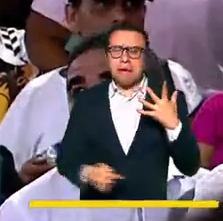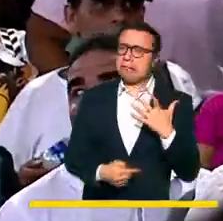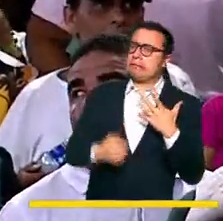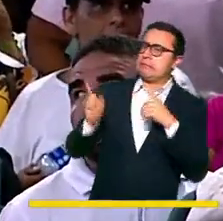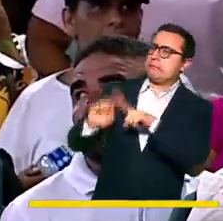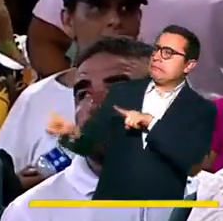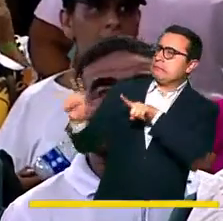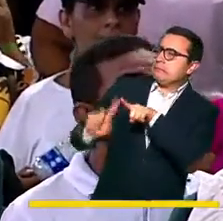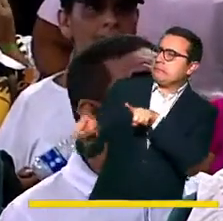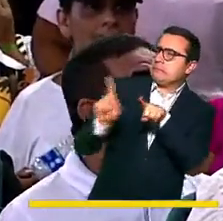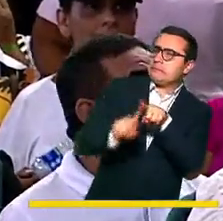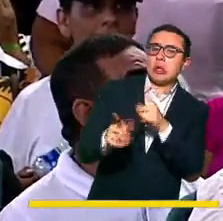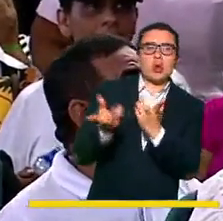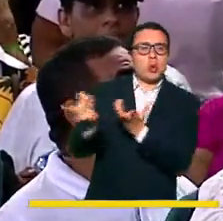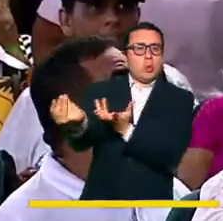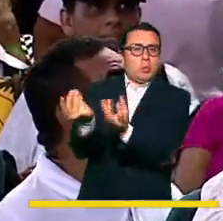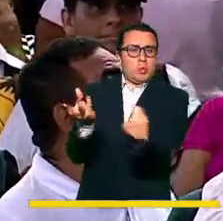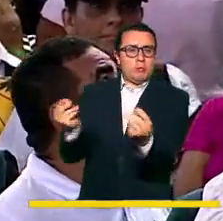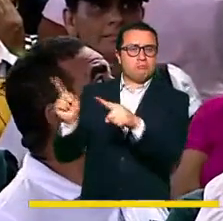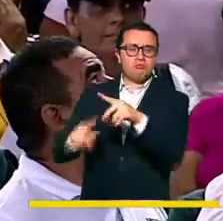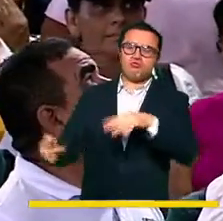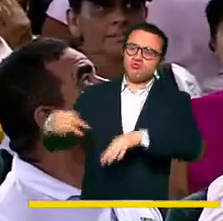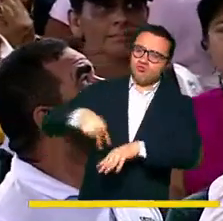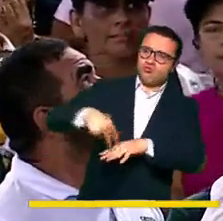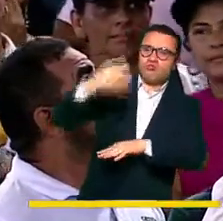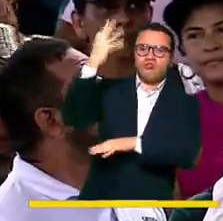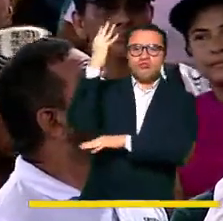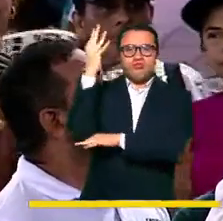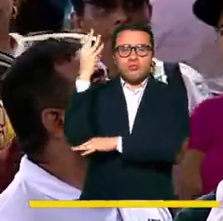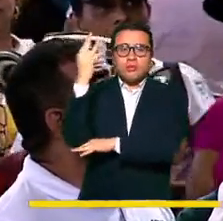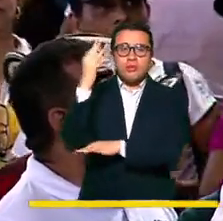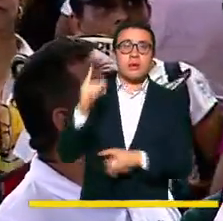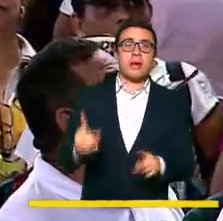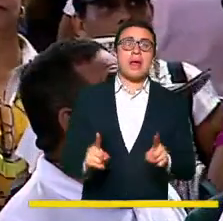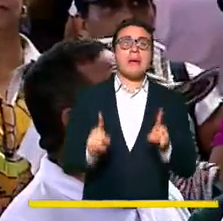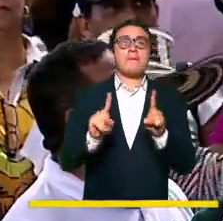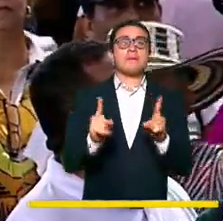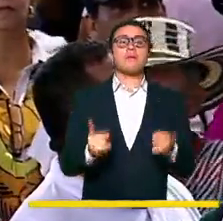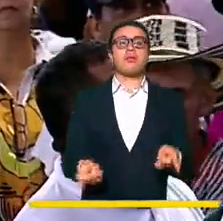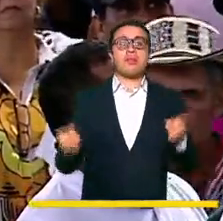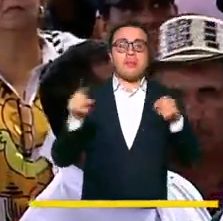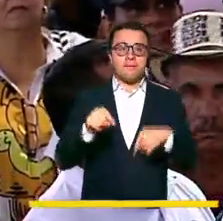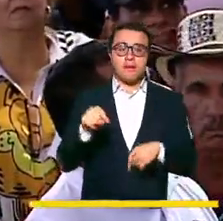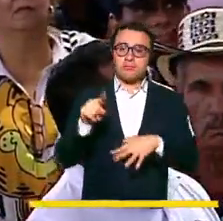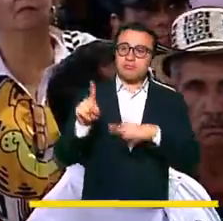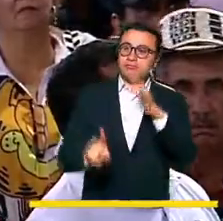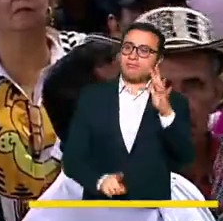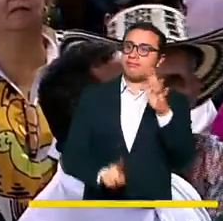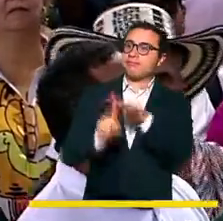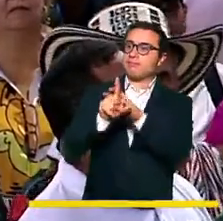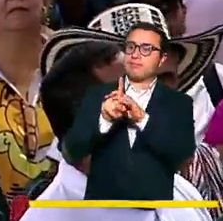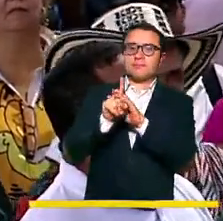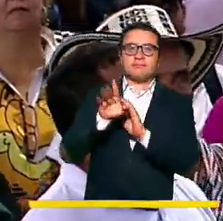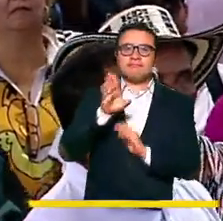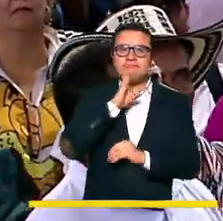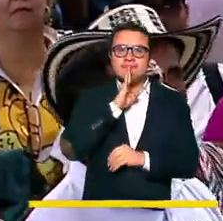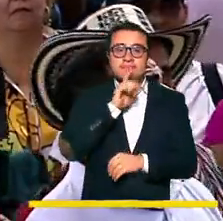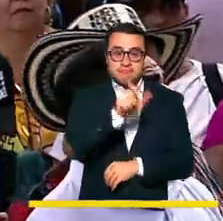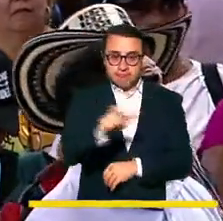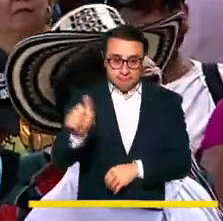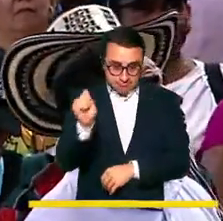diversos de diferentes sectores, pero han aparecido de parte de la boca de la